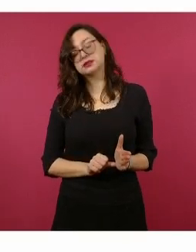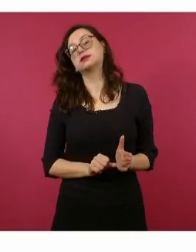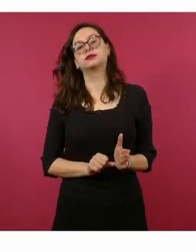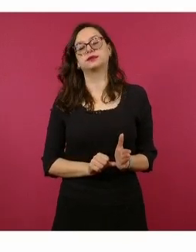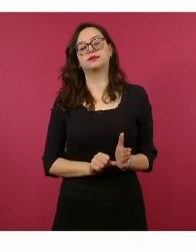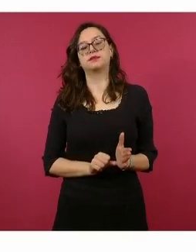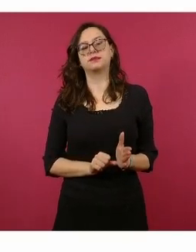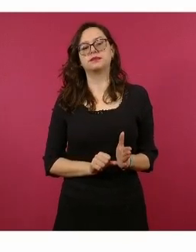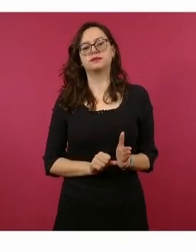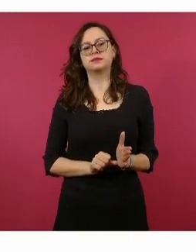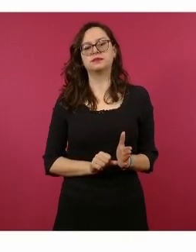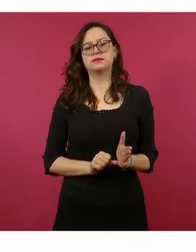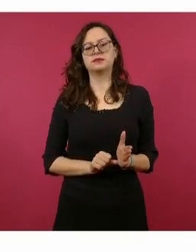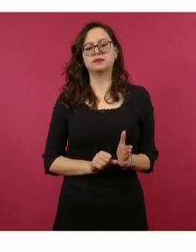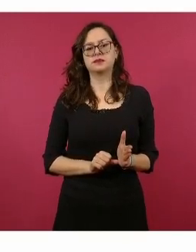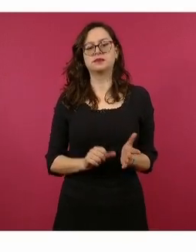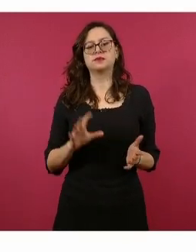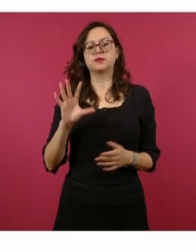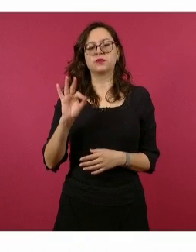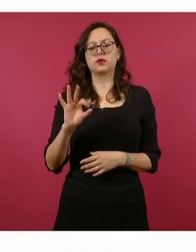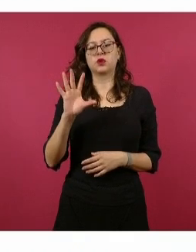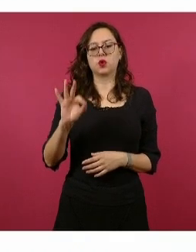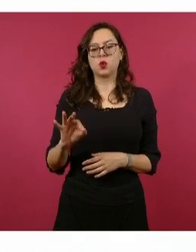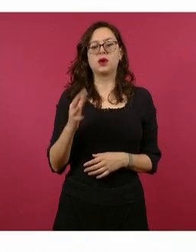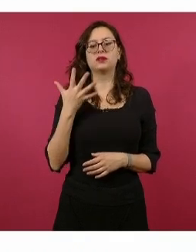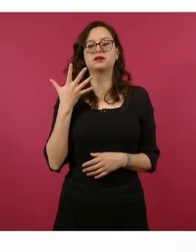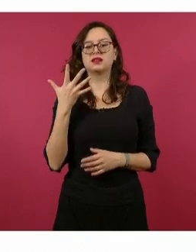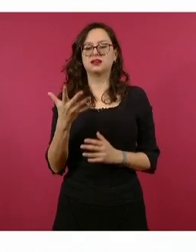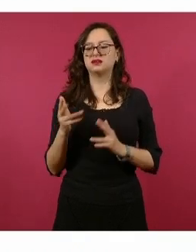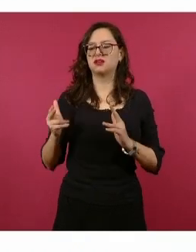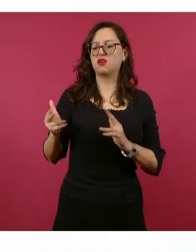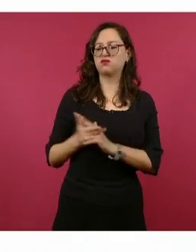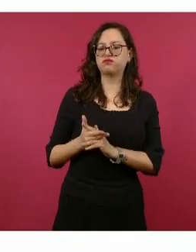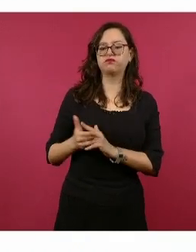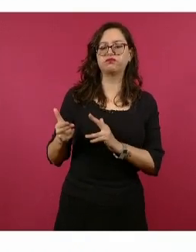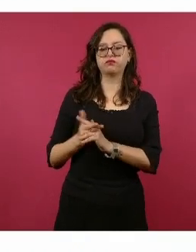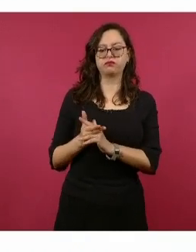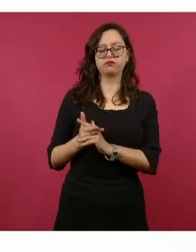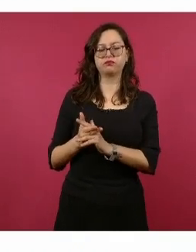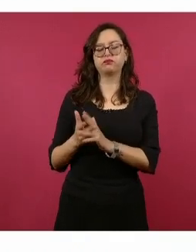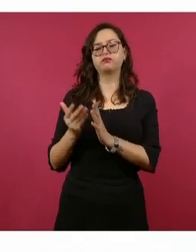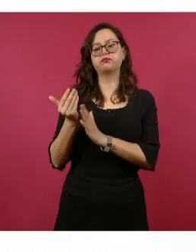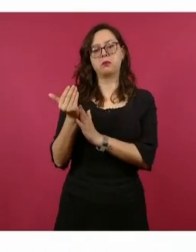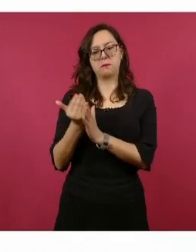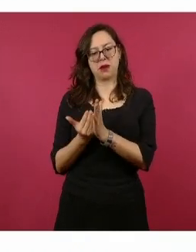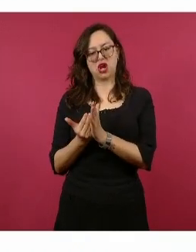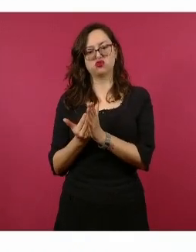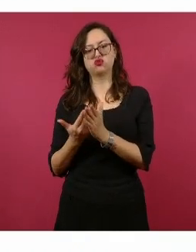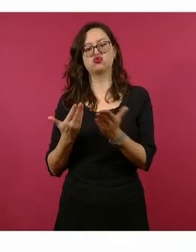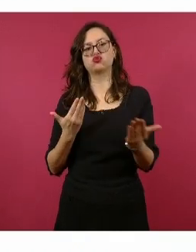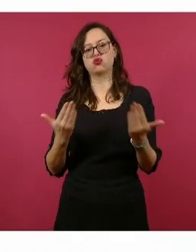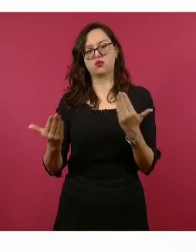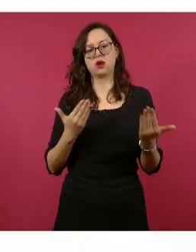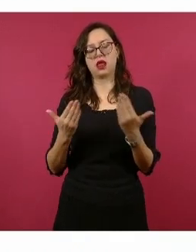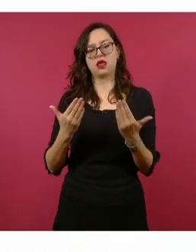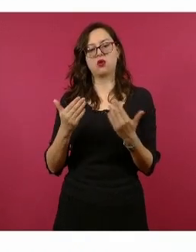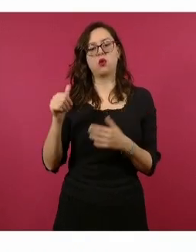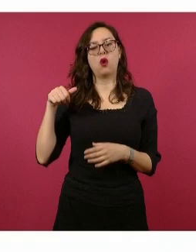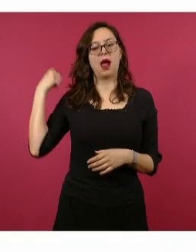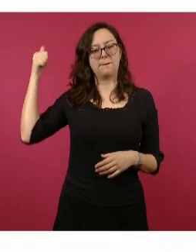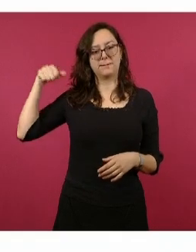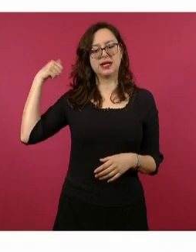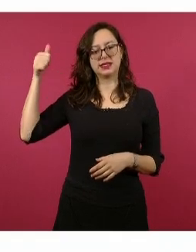se presentan 45 homicidios menos que en abril pasado. Adelante.